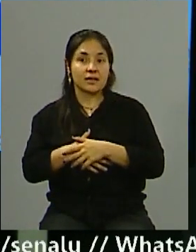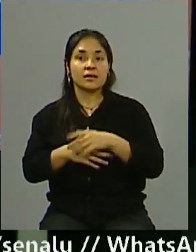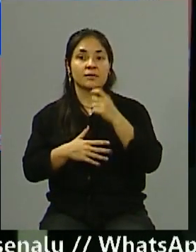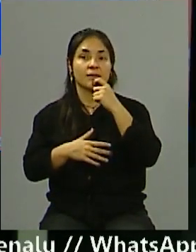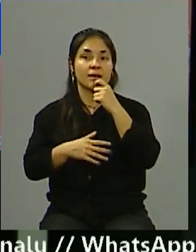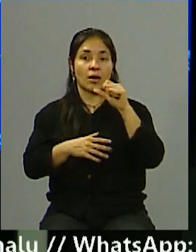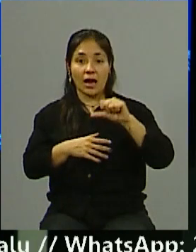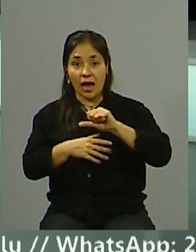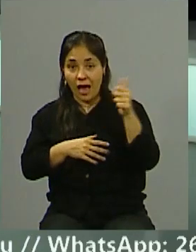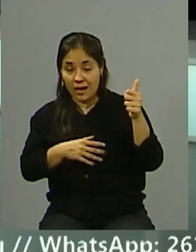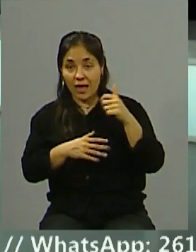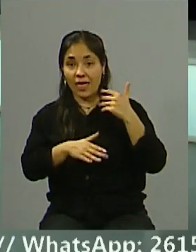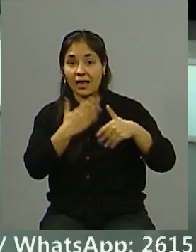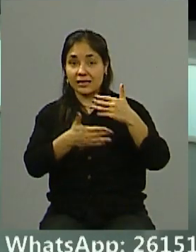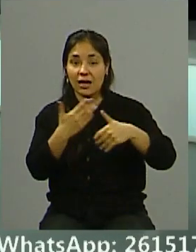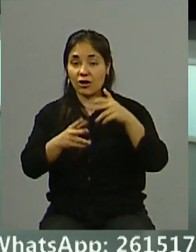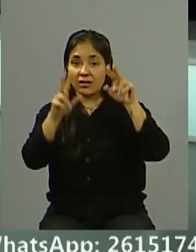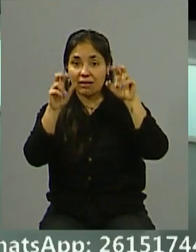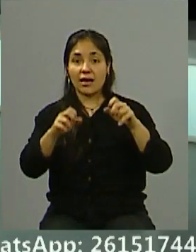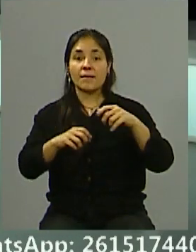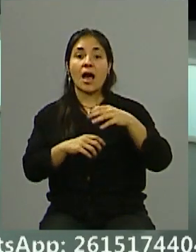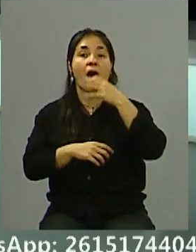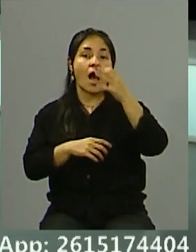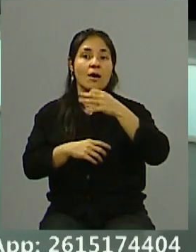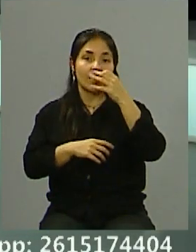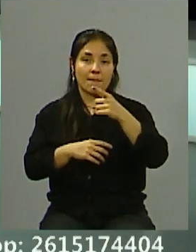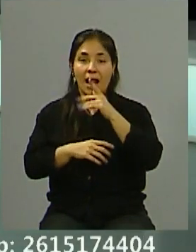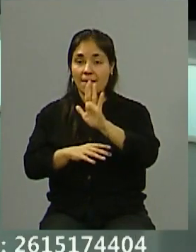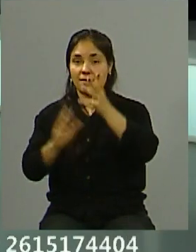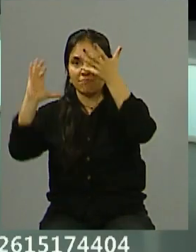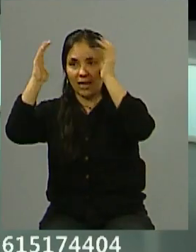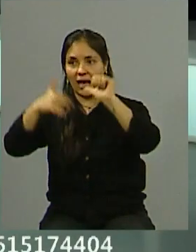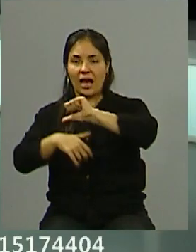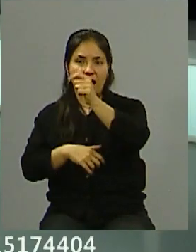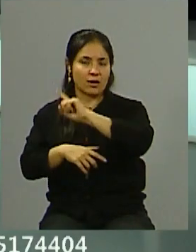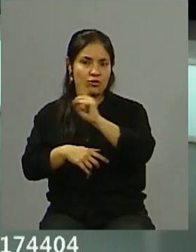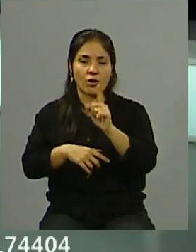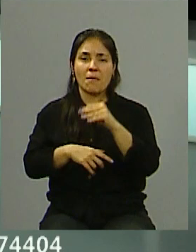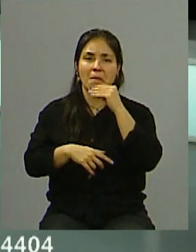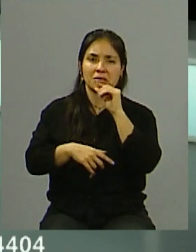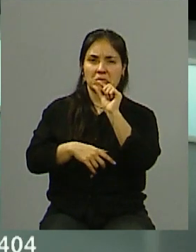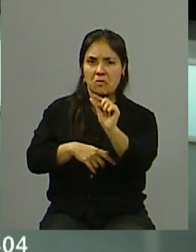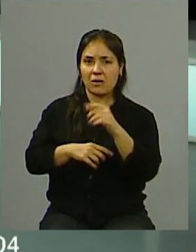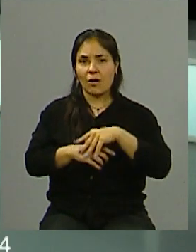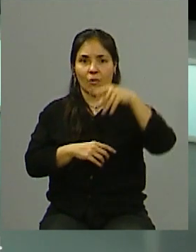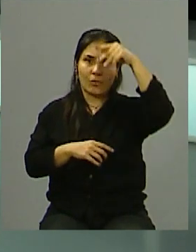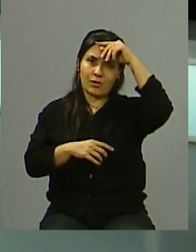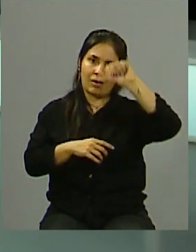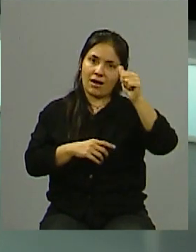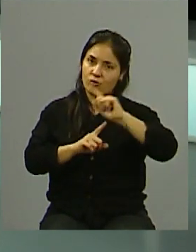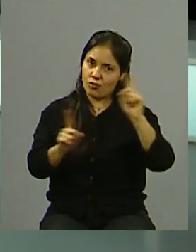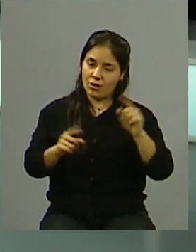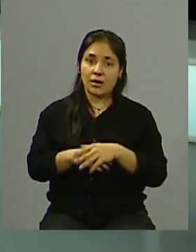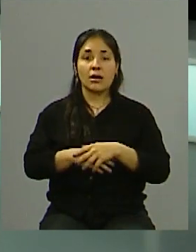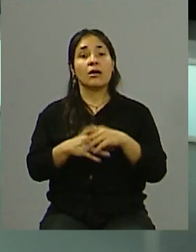gana. Si es en términos de desarrollo de contenido de una idea, creo que Milei no gana. Creo que Massa poco, creo que Bullrich no gana.